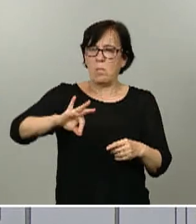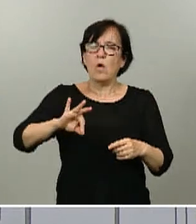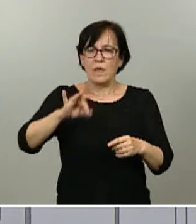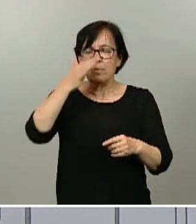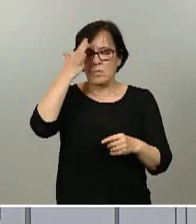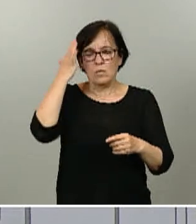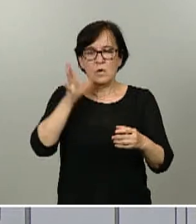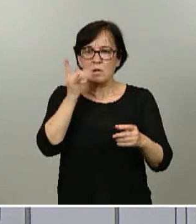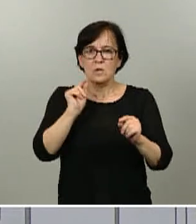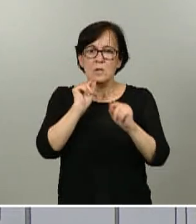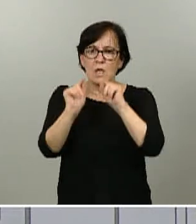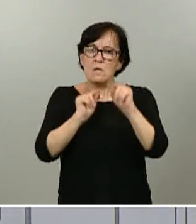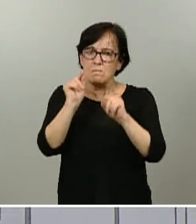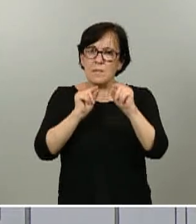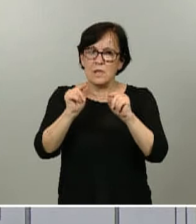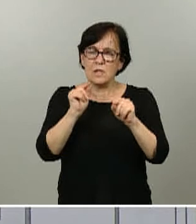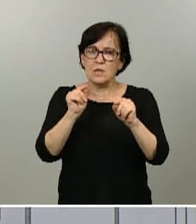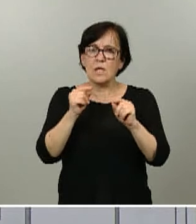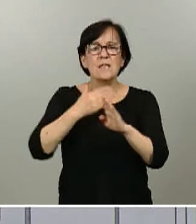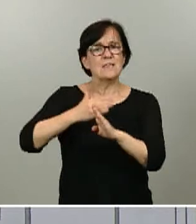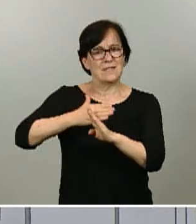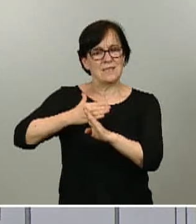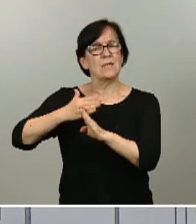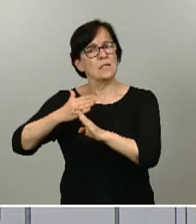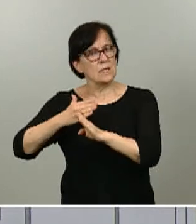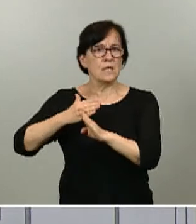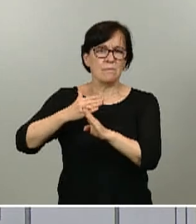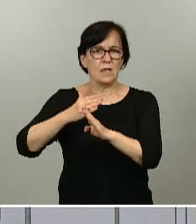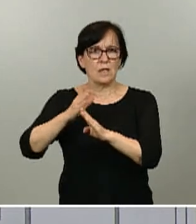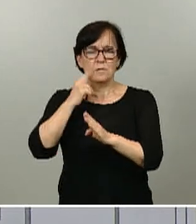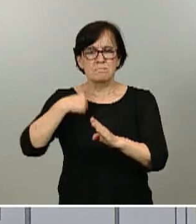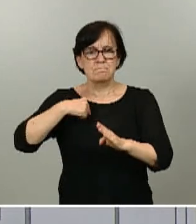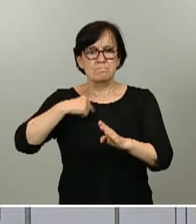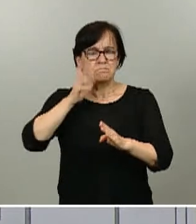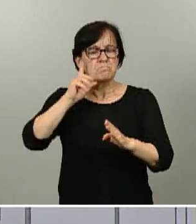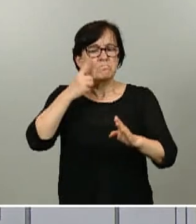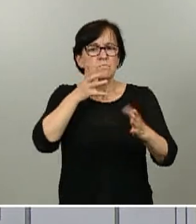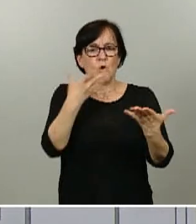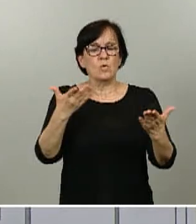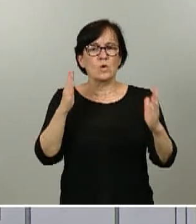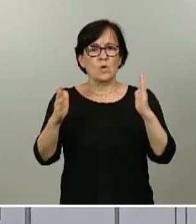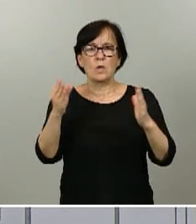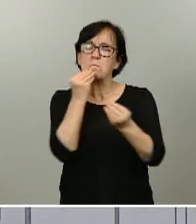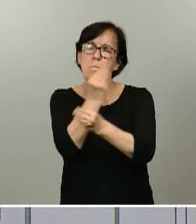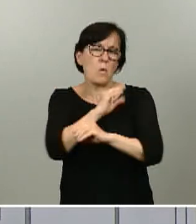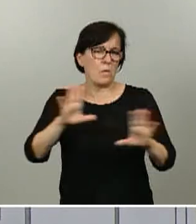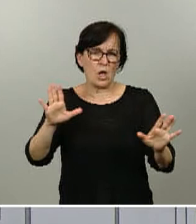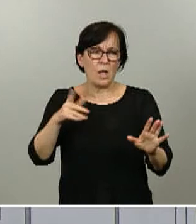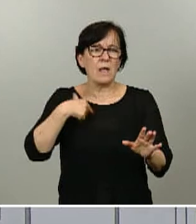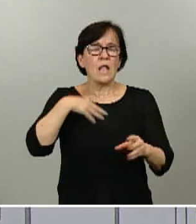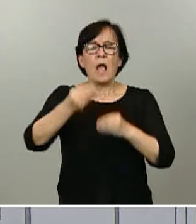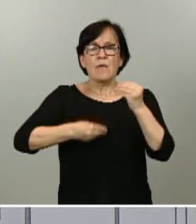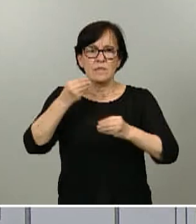virus realmente en niveles prácticamente indetectables, lo cual nos pondría en una posición inmejorable para llegar a esa